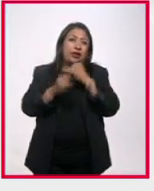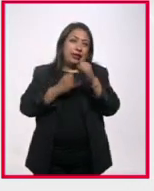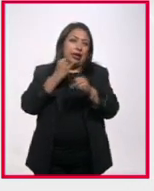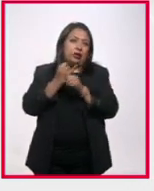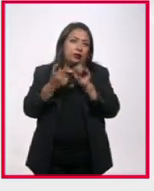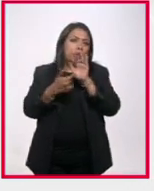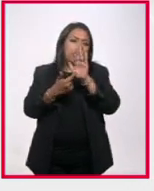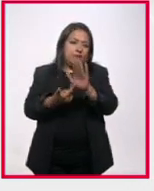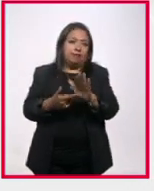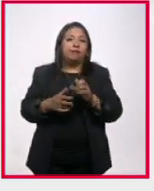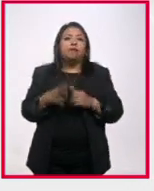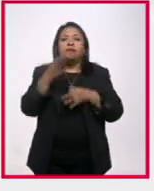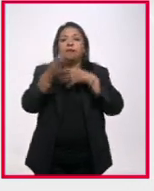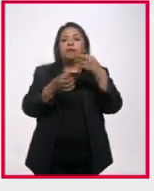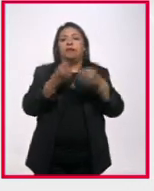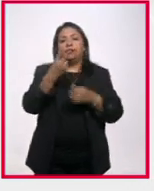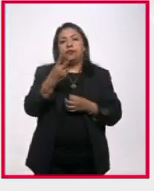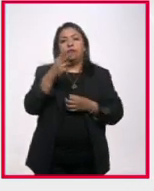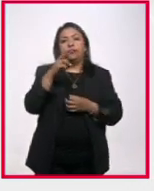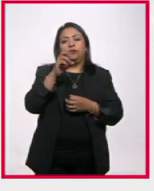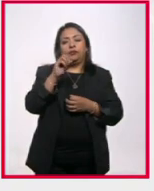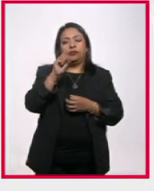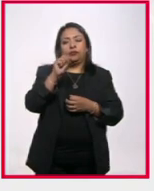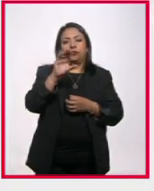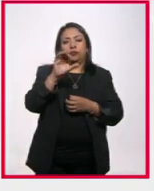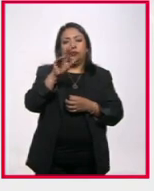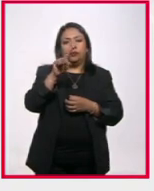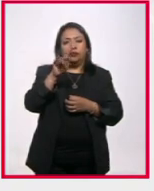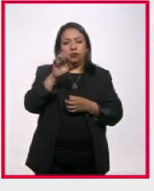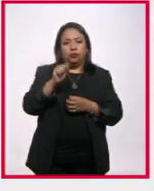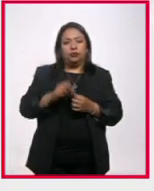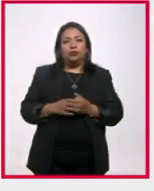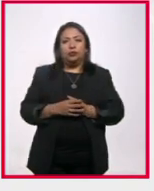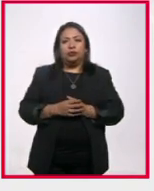internacional. Noticias 22, Óscar Cortés.